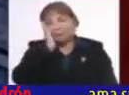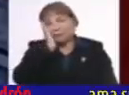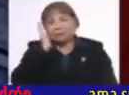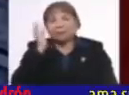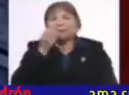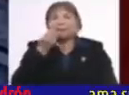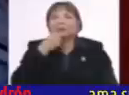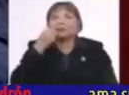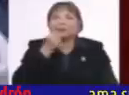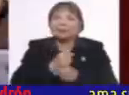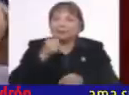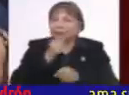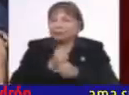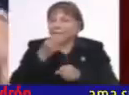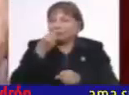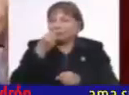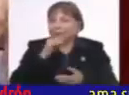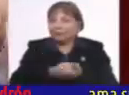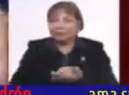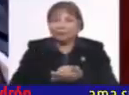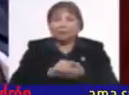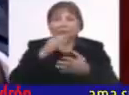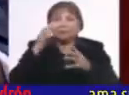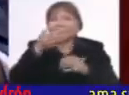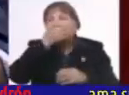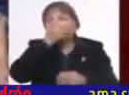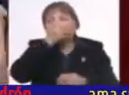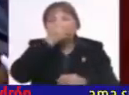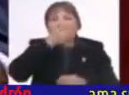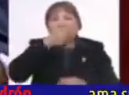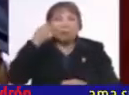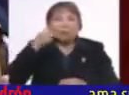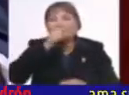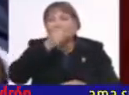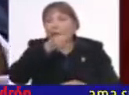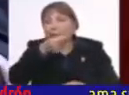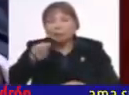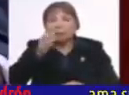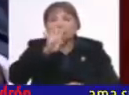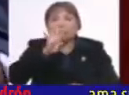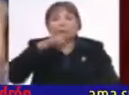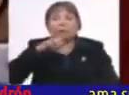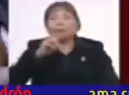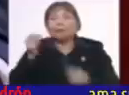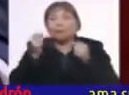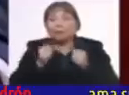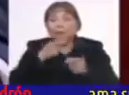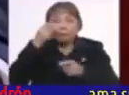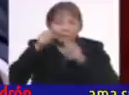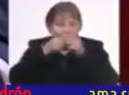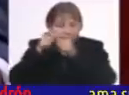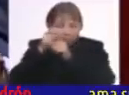porque estaba trabajando porque habían secuestrado a periodistas de cuarto poder estaba monitoreando